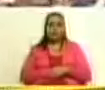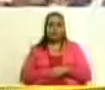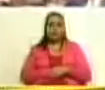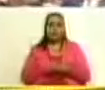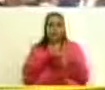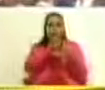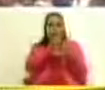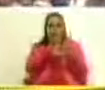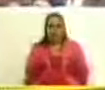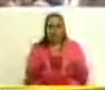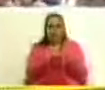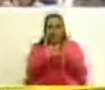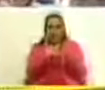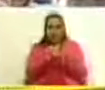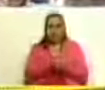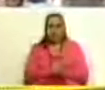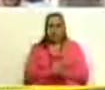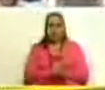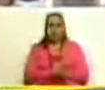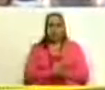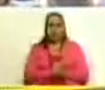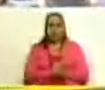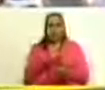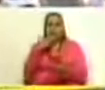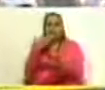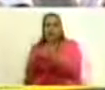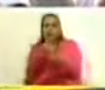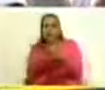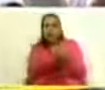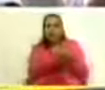camino, con los testimonios de vida